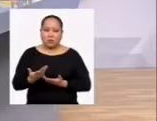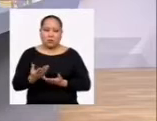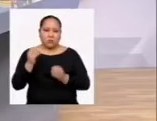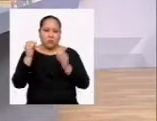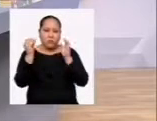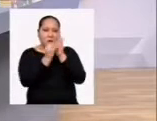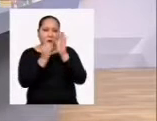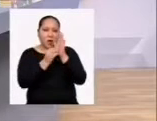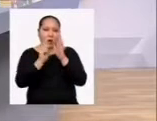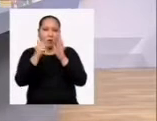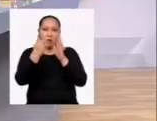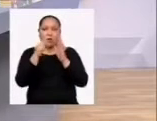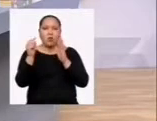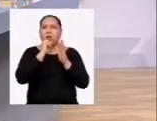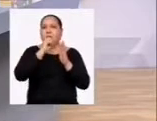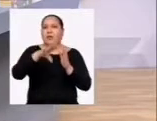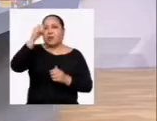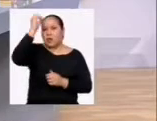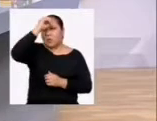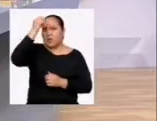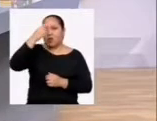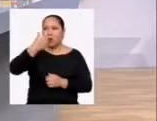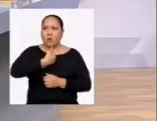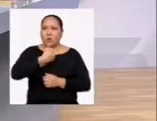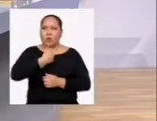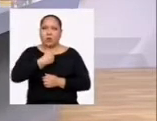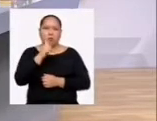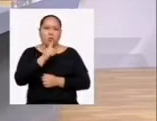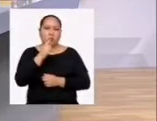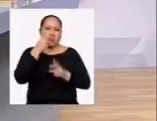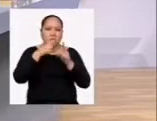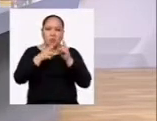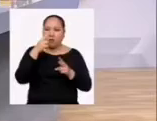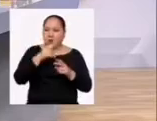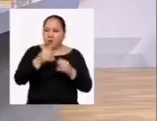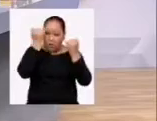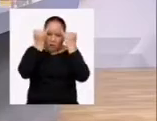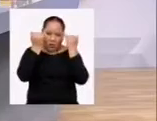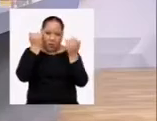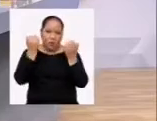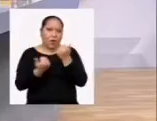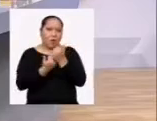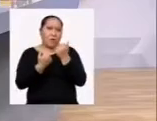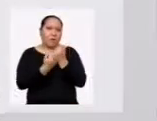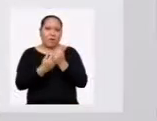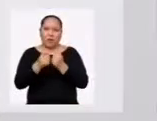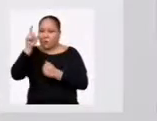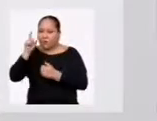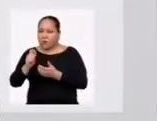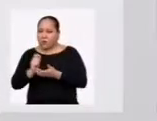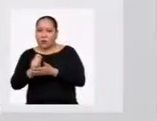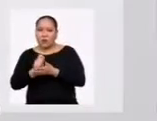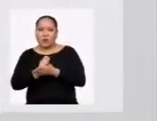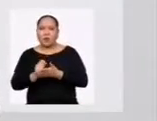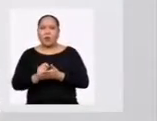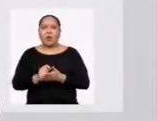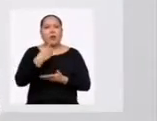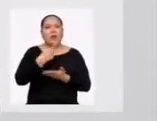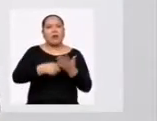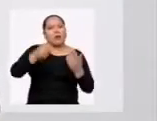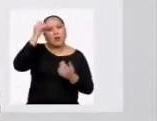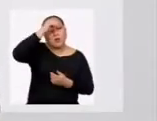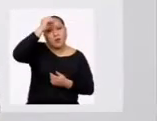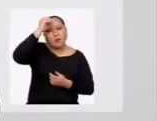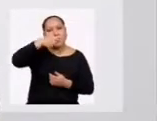primer párrafo, porque no incluye opiniones personales ni se nota una postura respaldada por quien escribe. ¿Y qué opinas sobre